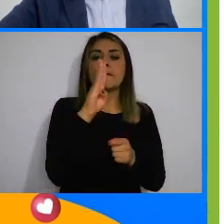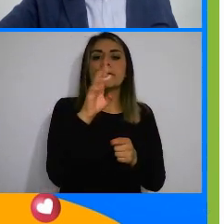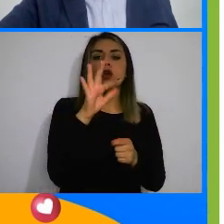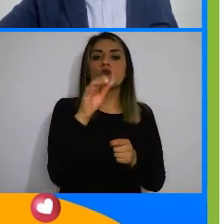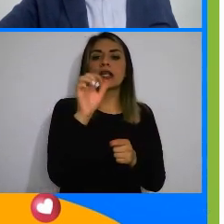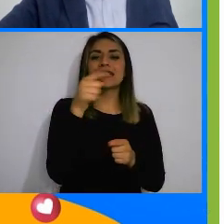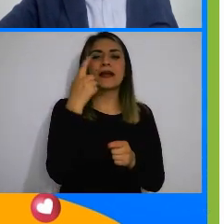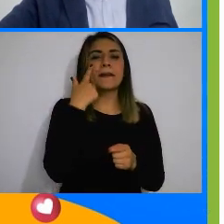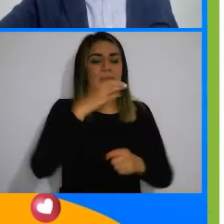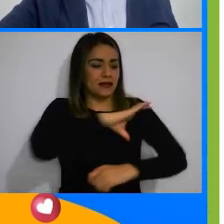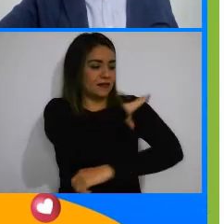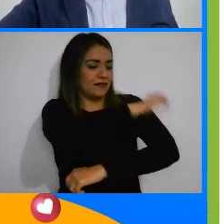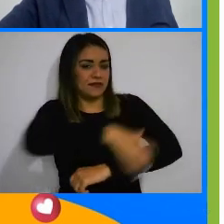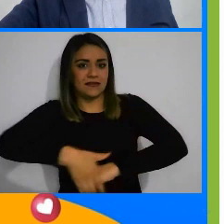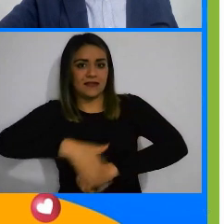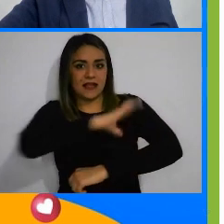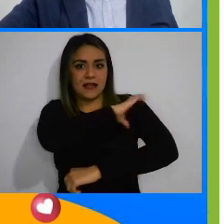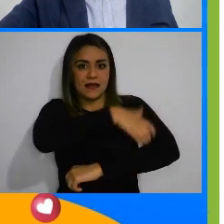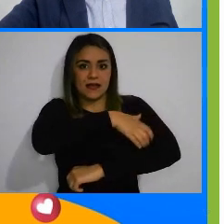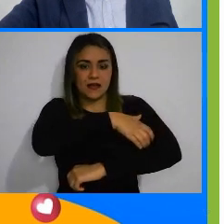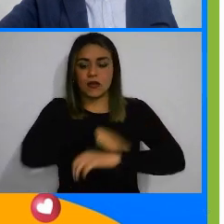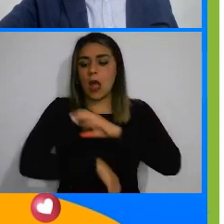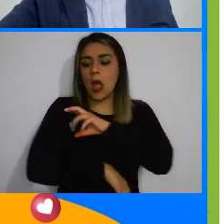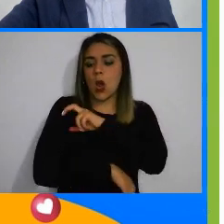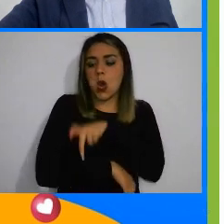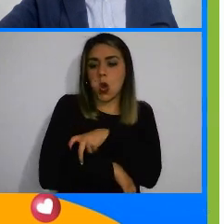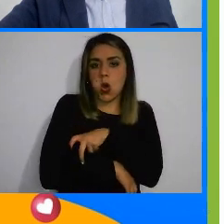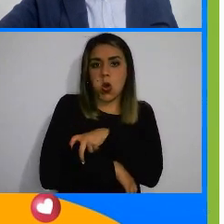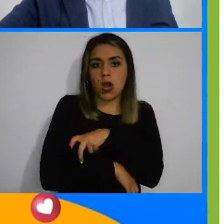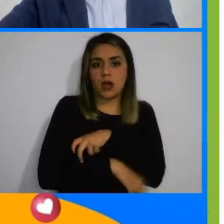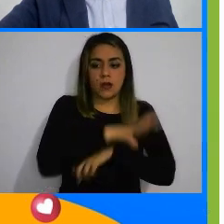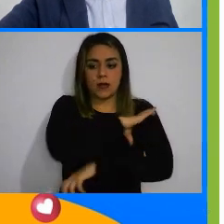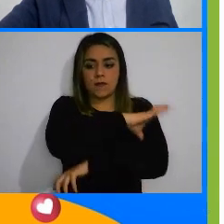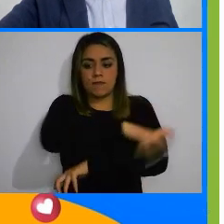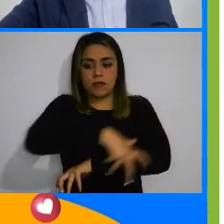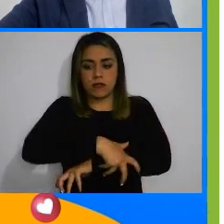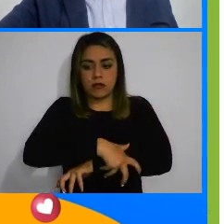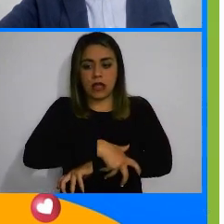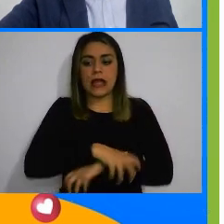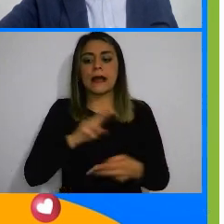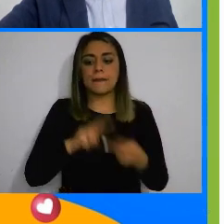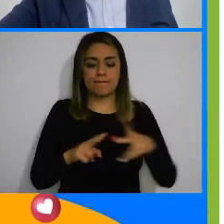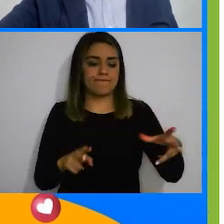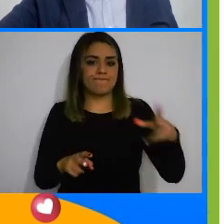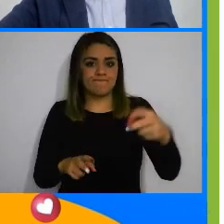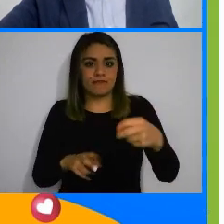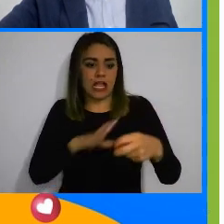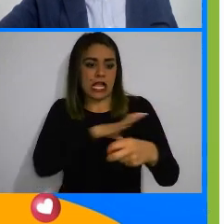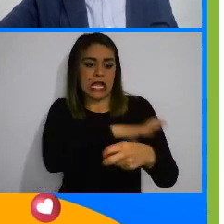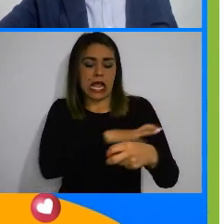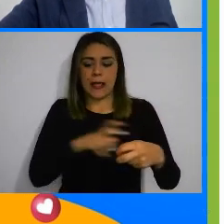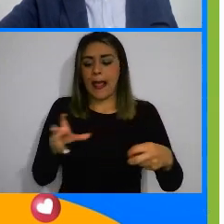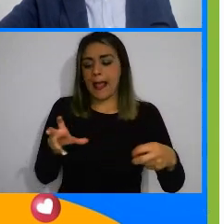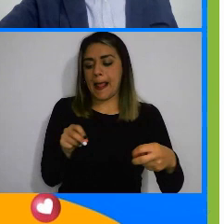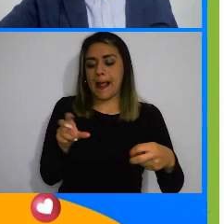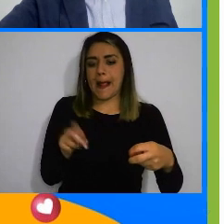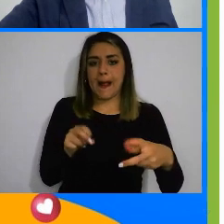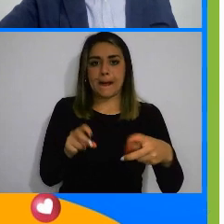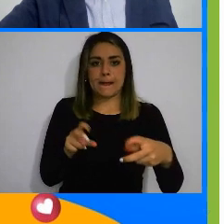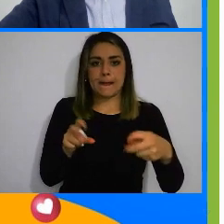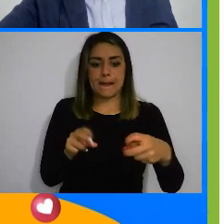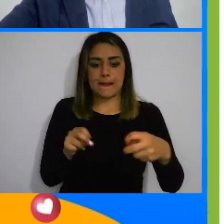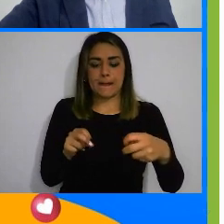tiene una tenaza pequeña, un brazo, una estructura. Este es un crustáceo y obviamente tiene más desarrollada una de